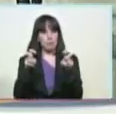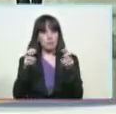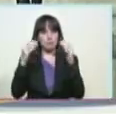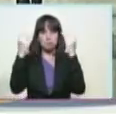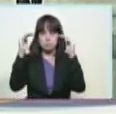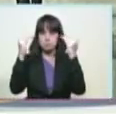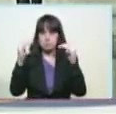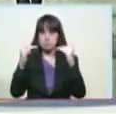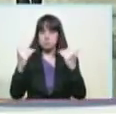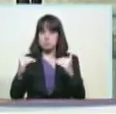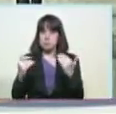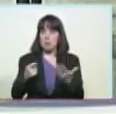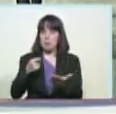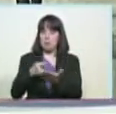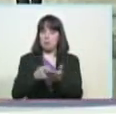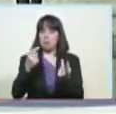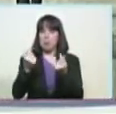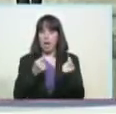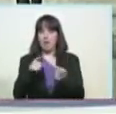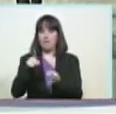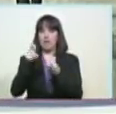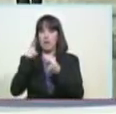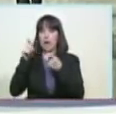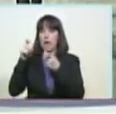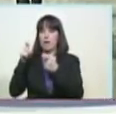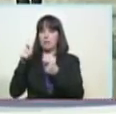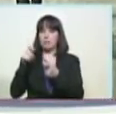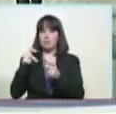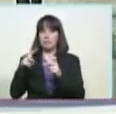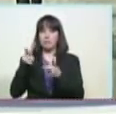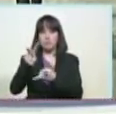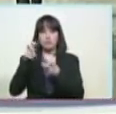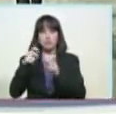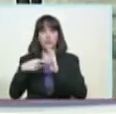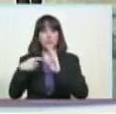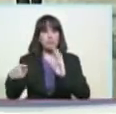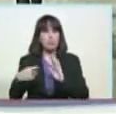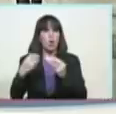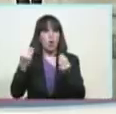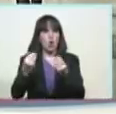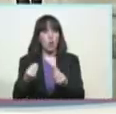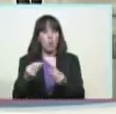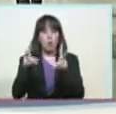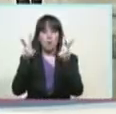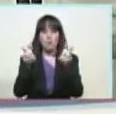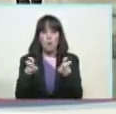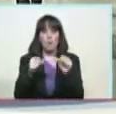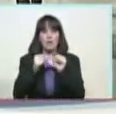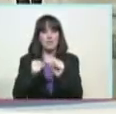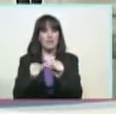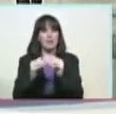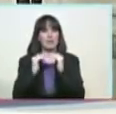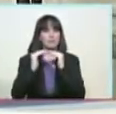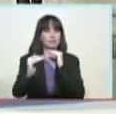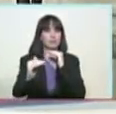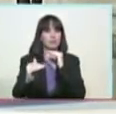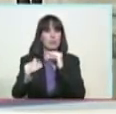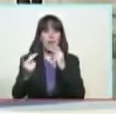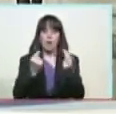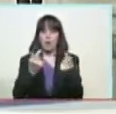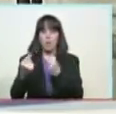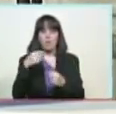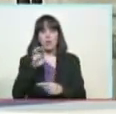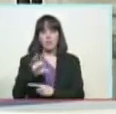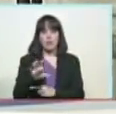económicos fiscales financieros tributarios monetarios para una nueva estabilidad del país